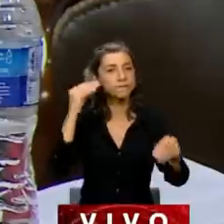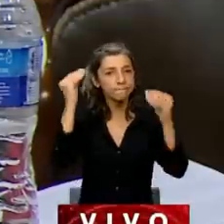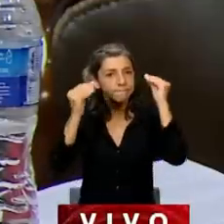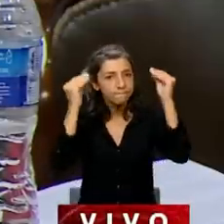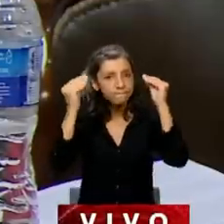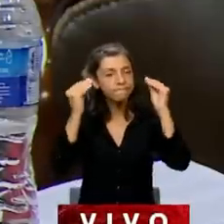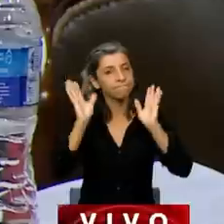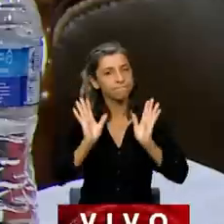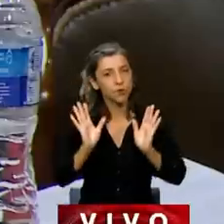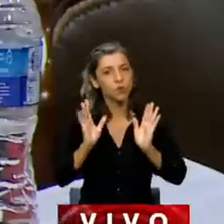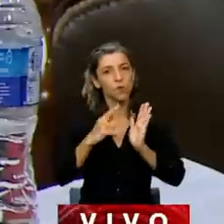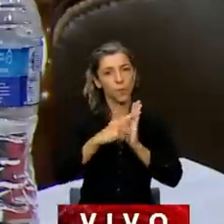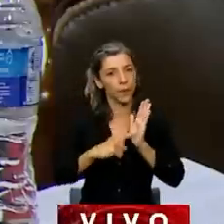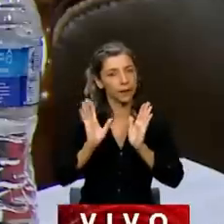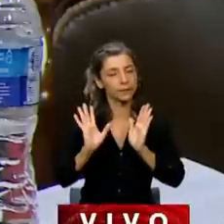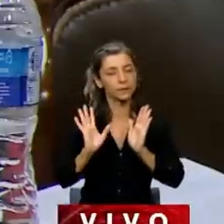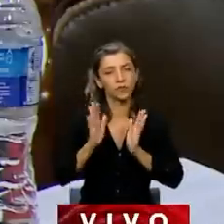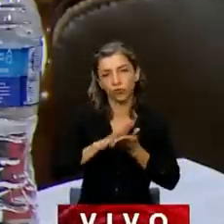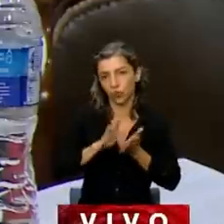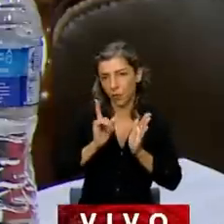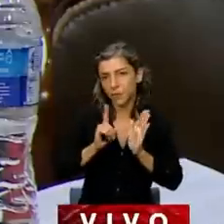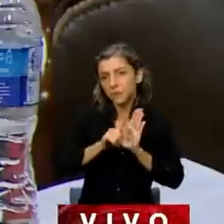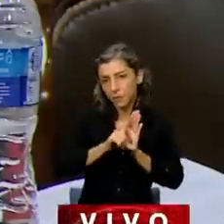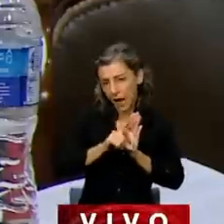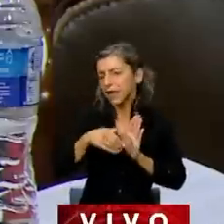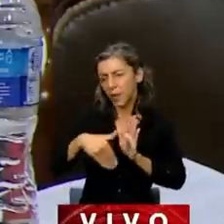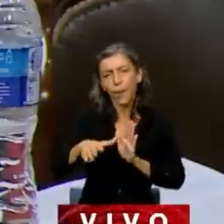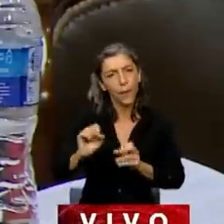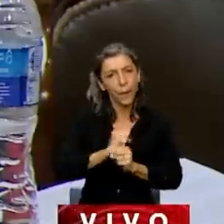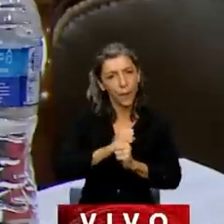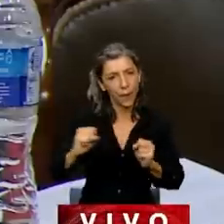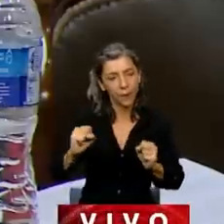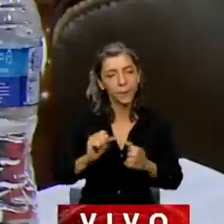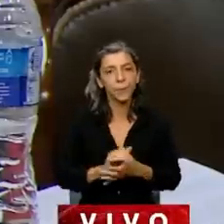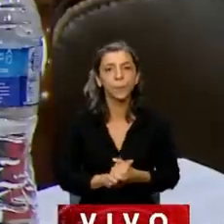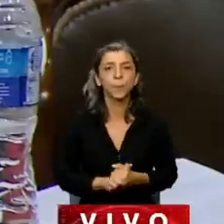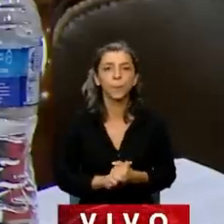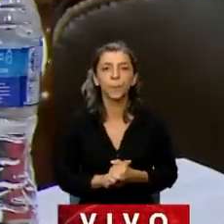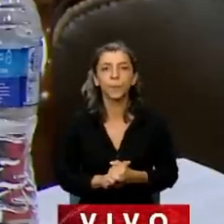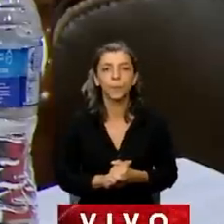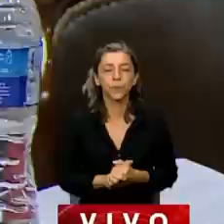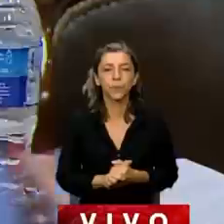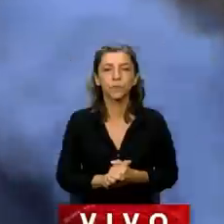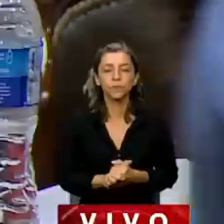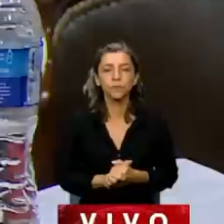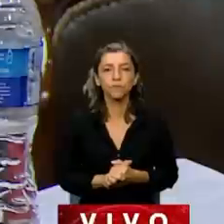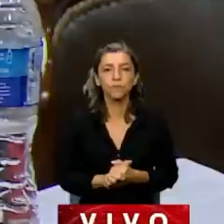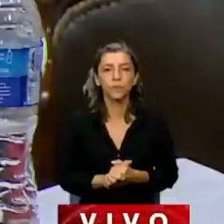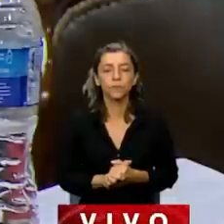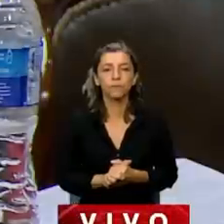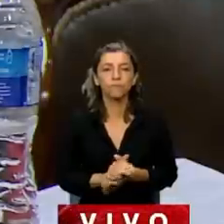ley que vamos seguramente a aprobar esta noche. Básicamente, espero que no